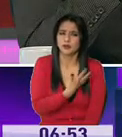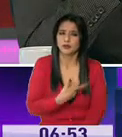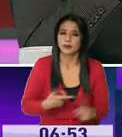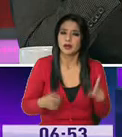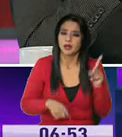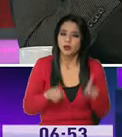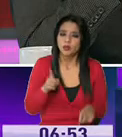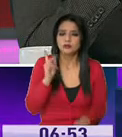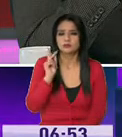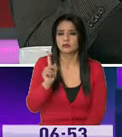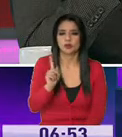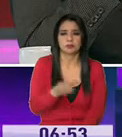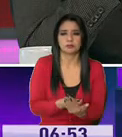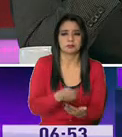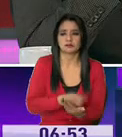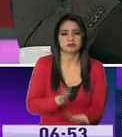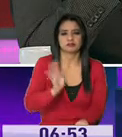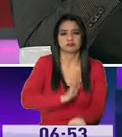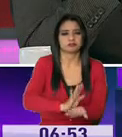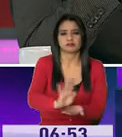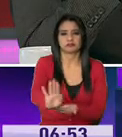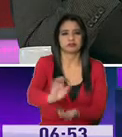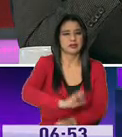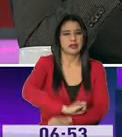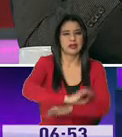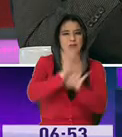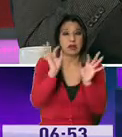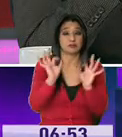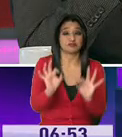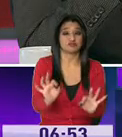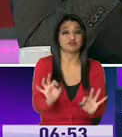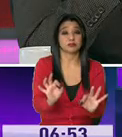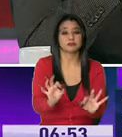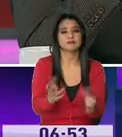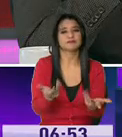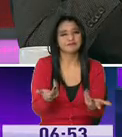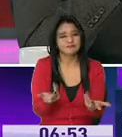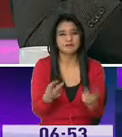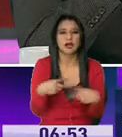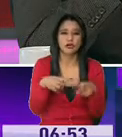justicia tendrá que pronunciarse. ¿De cuánto? Bueno, en cada ítem nosotros determinamos que había una